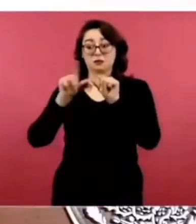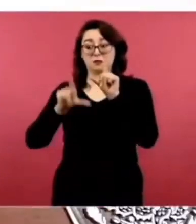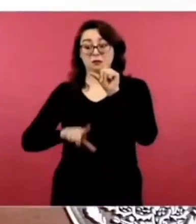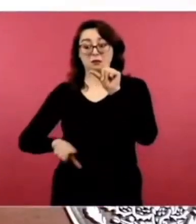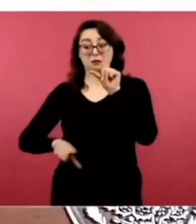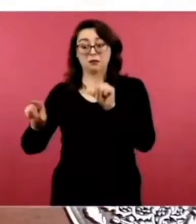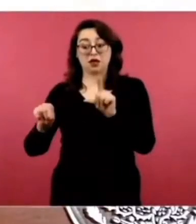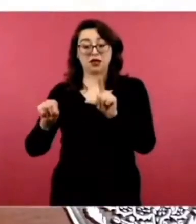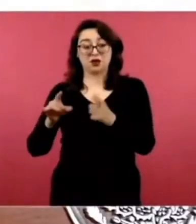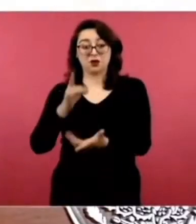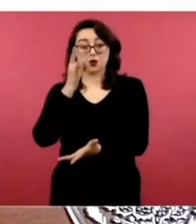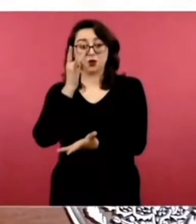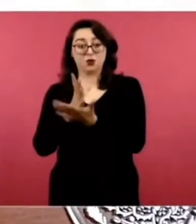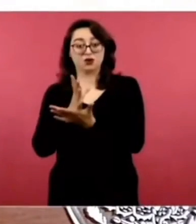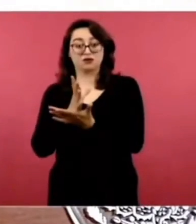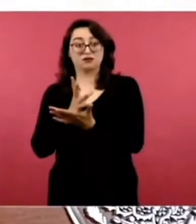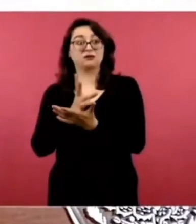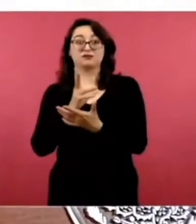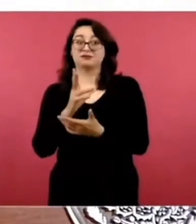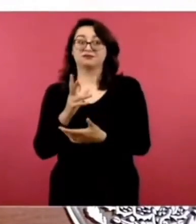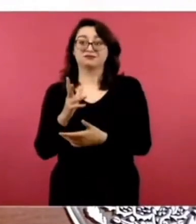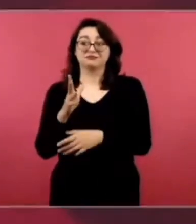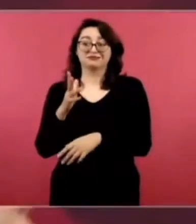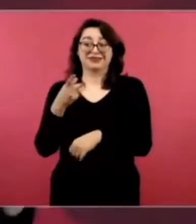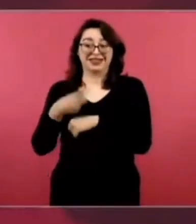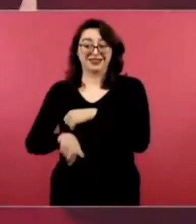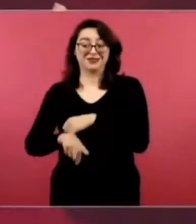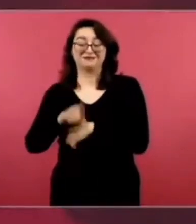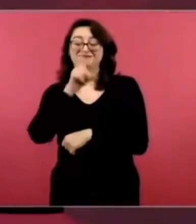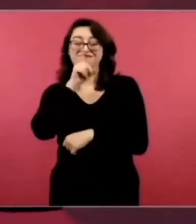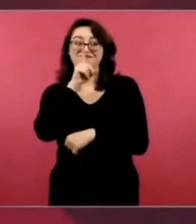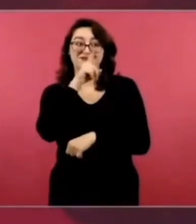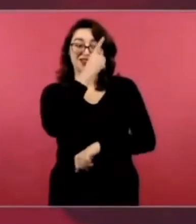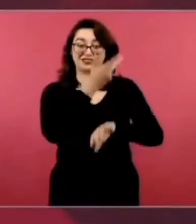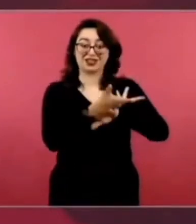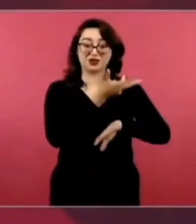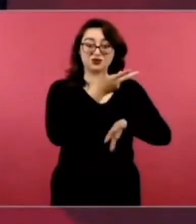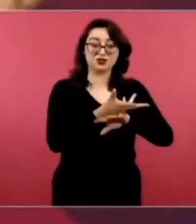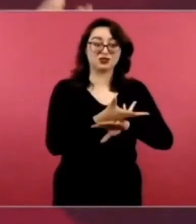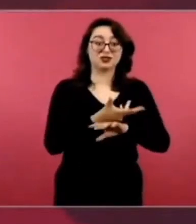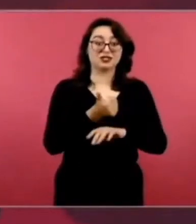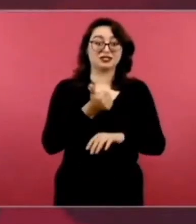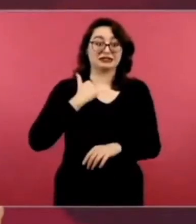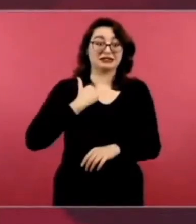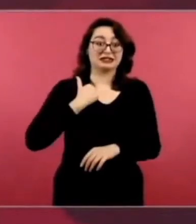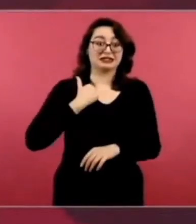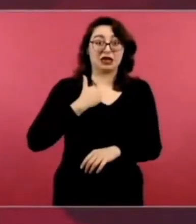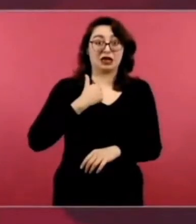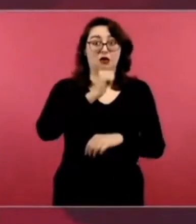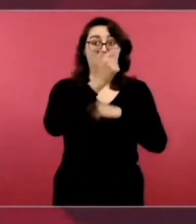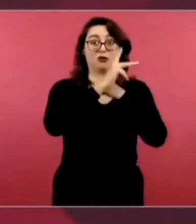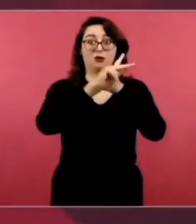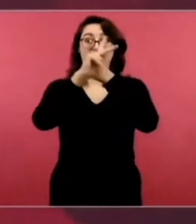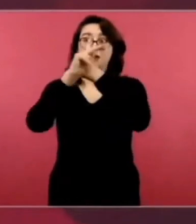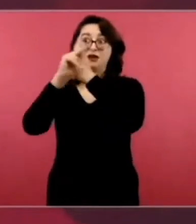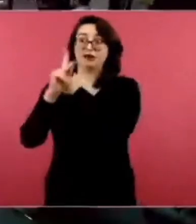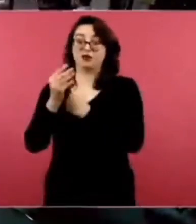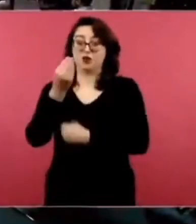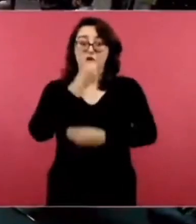afecta a consumidores de Estados Unidos y afecta pues, a consumidores de otros países.